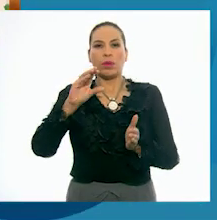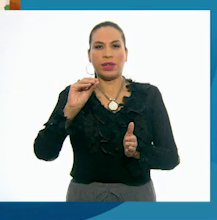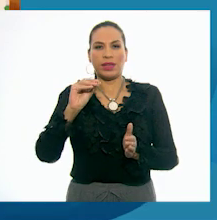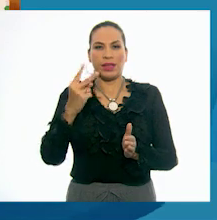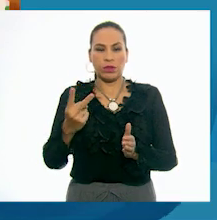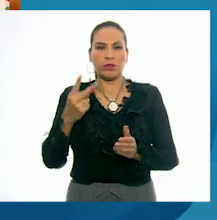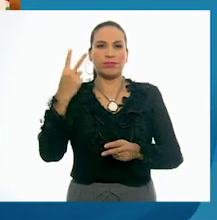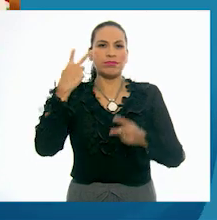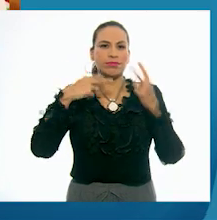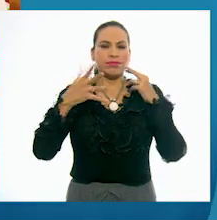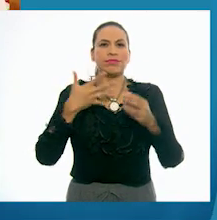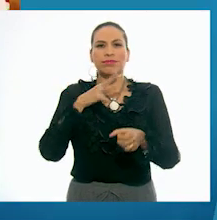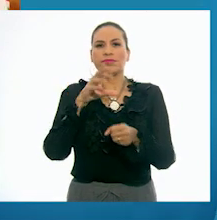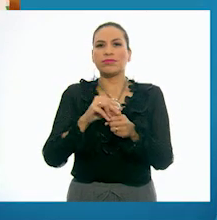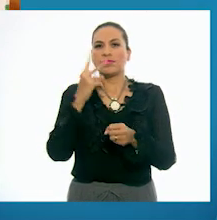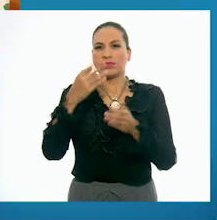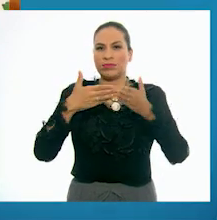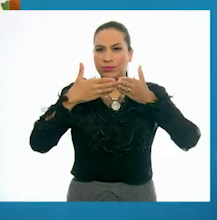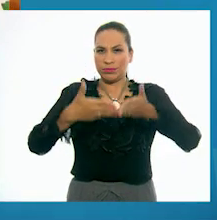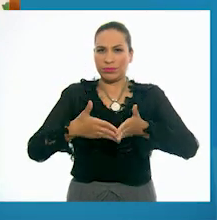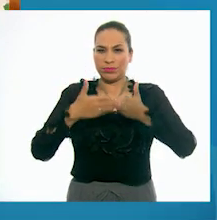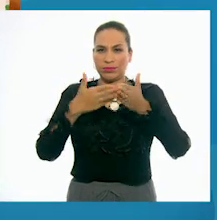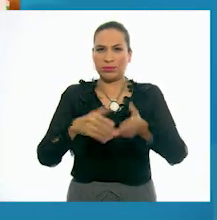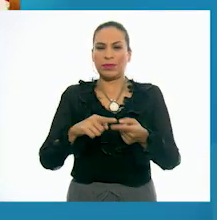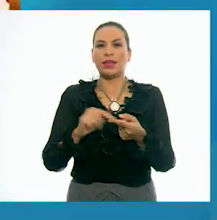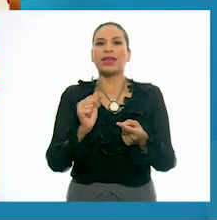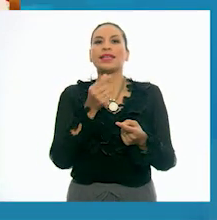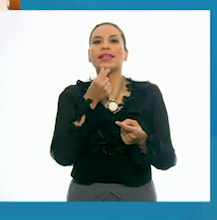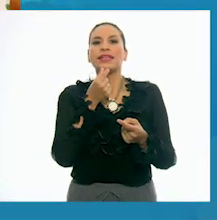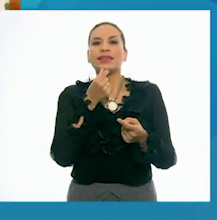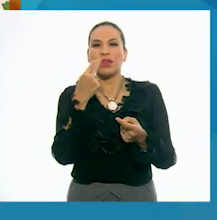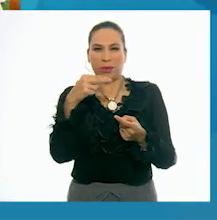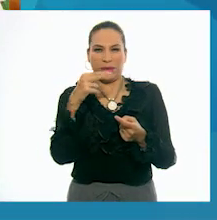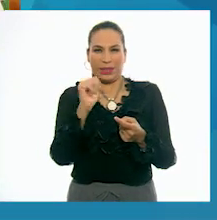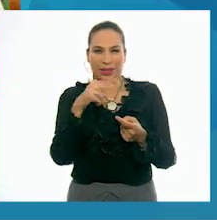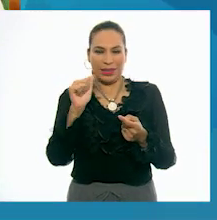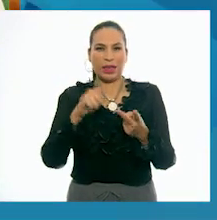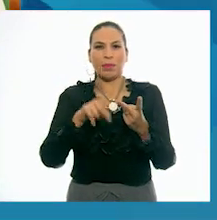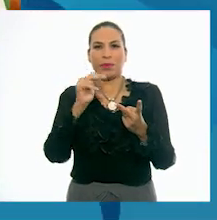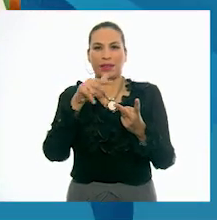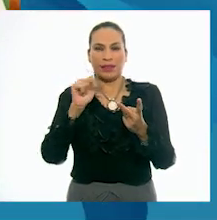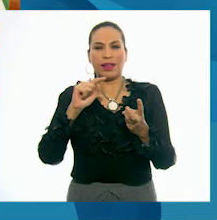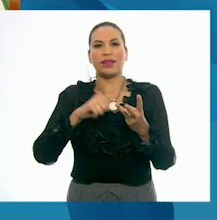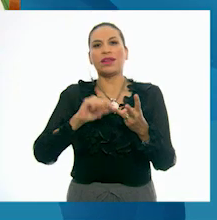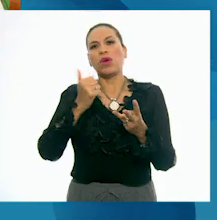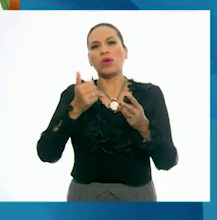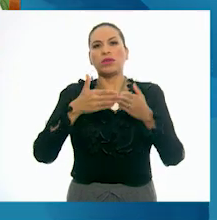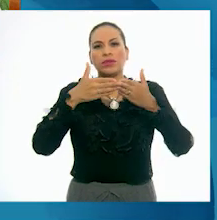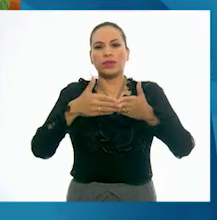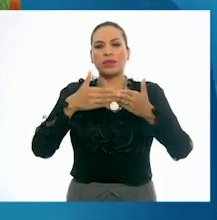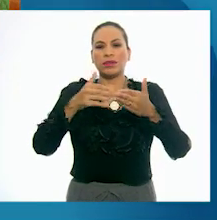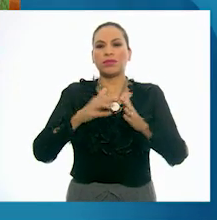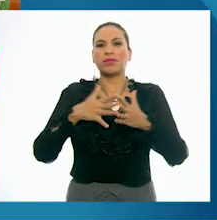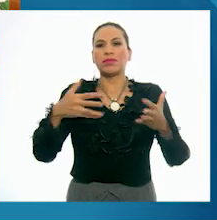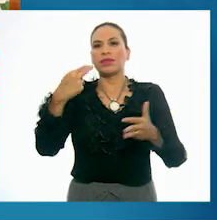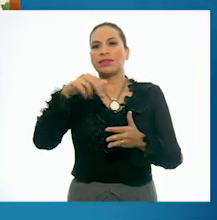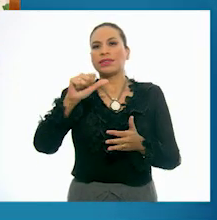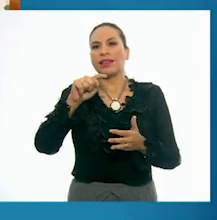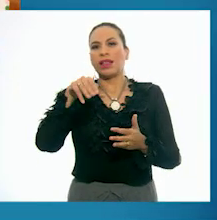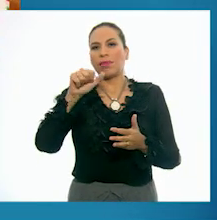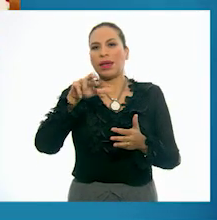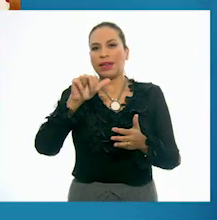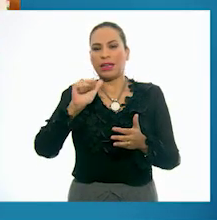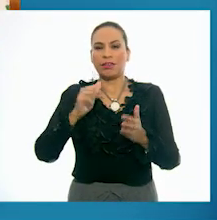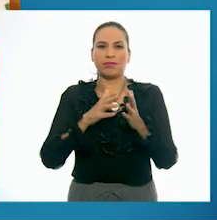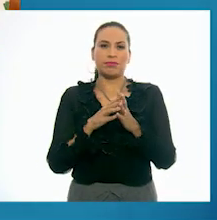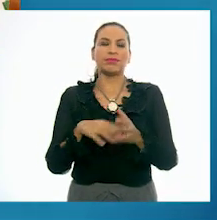La expedición incluía 2 carabelas, la Niña y la Pinta, y una nao, un barco más grande, llamado Santa